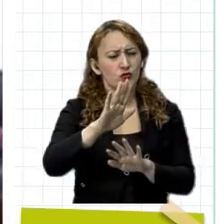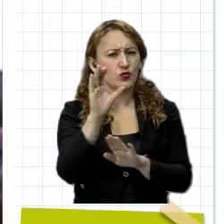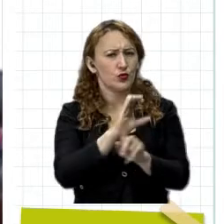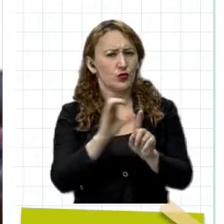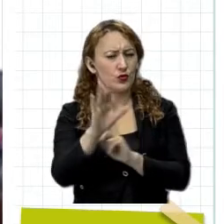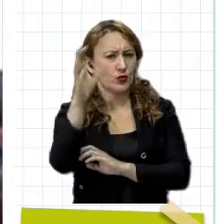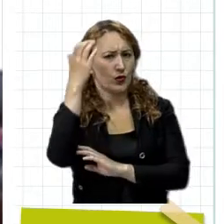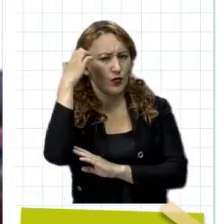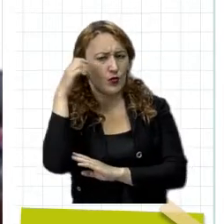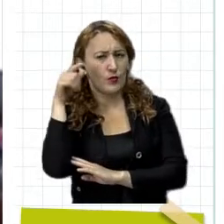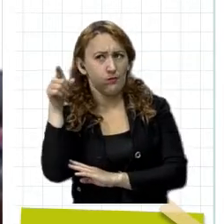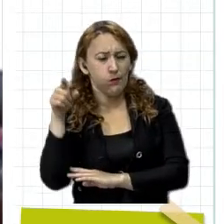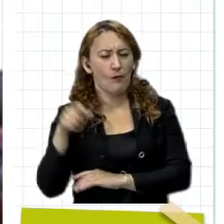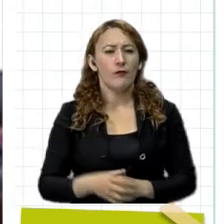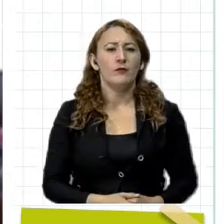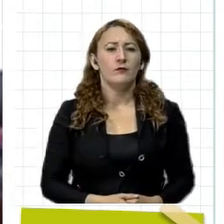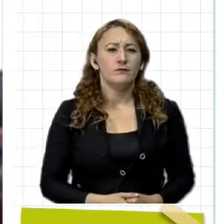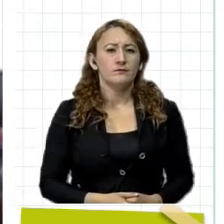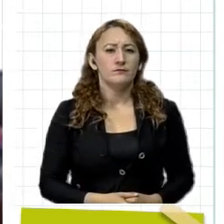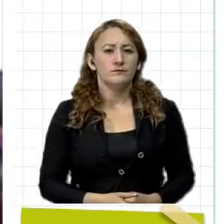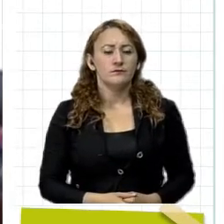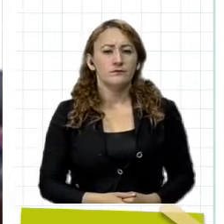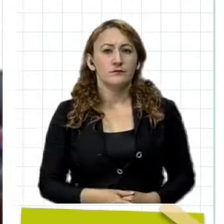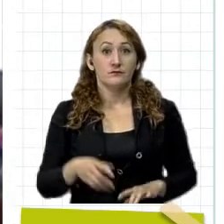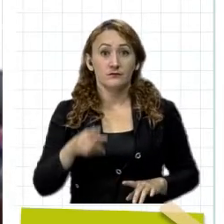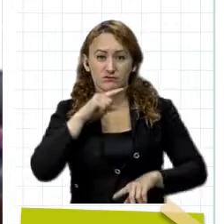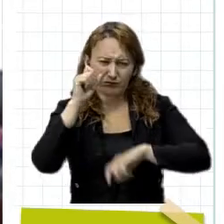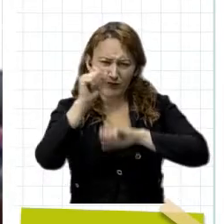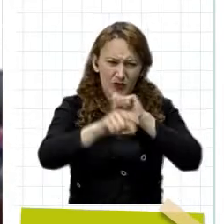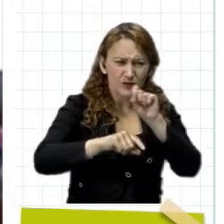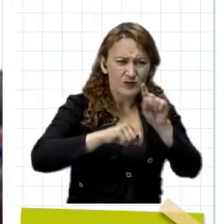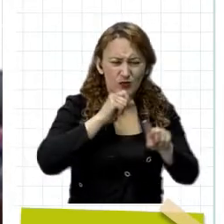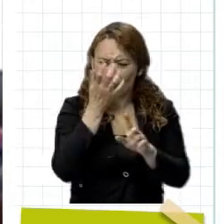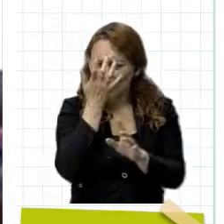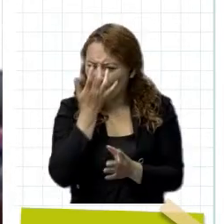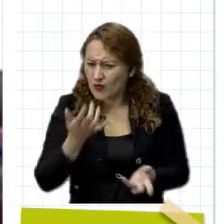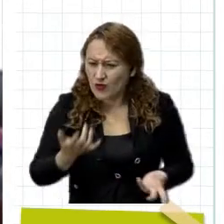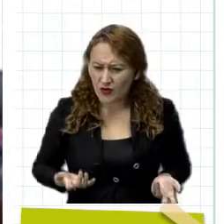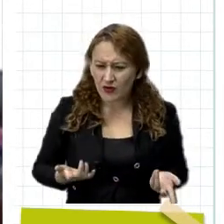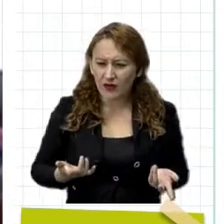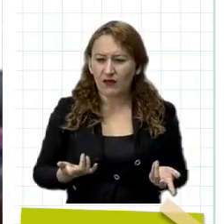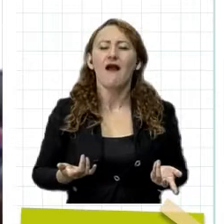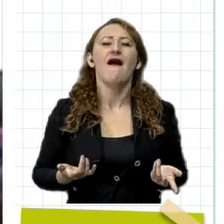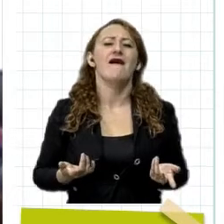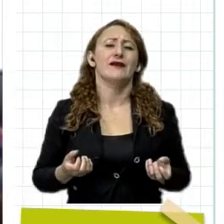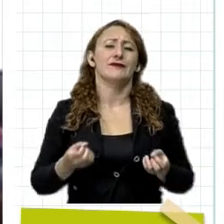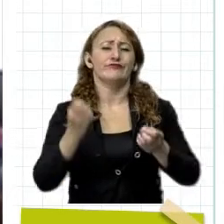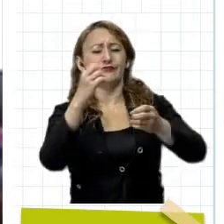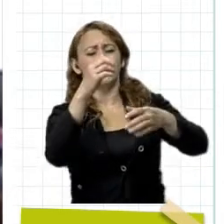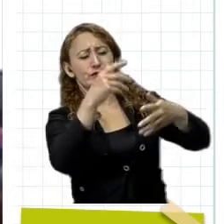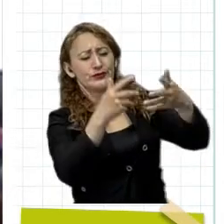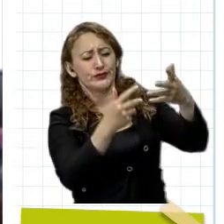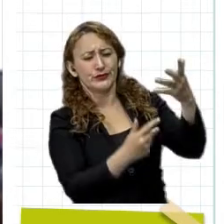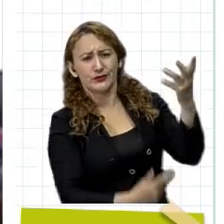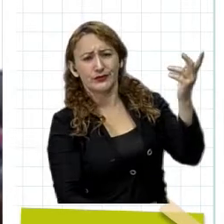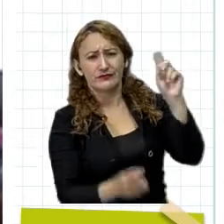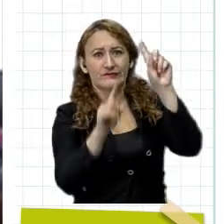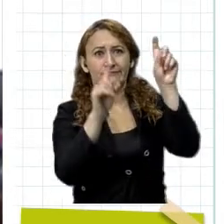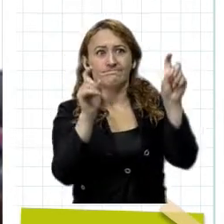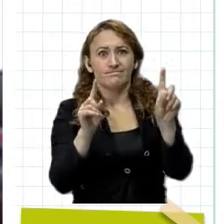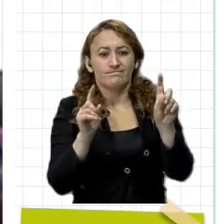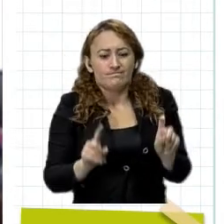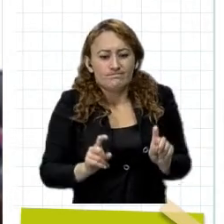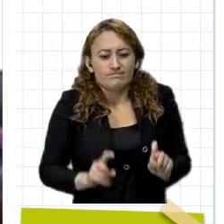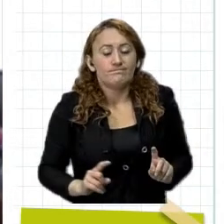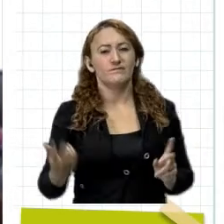europea. Las preguntas y los porqués se sumaron a una larga lista de interrogantes que sembraron